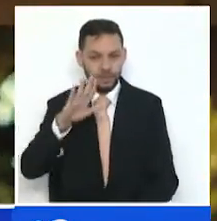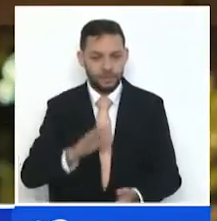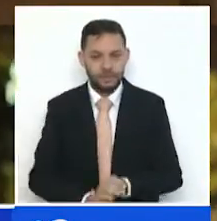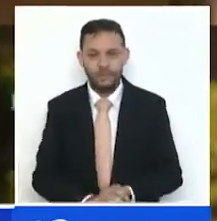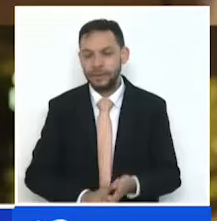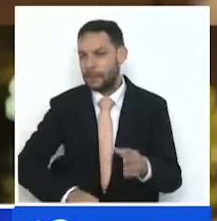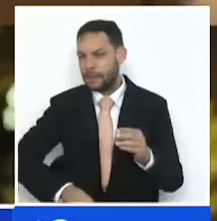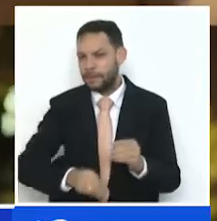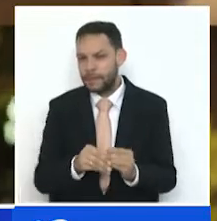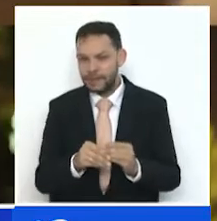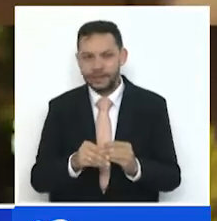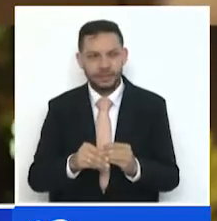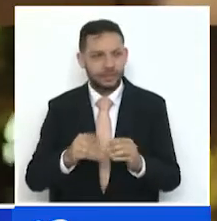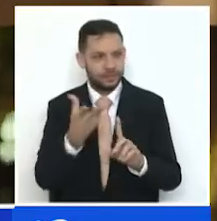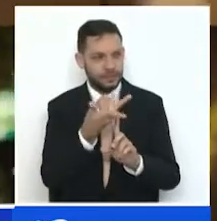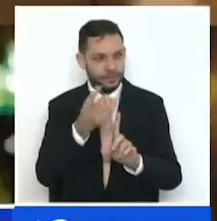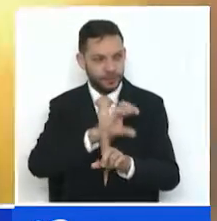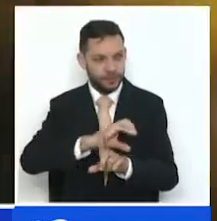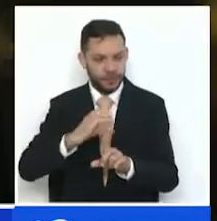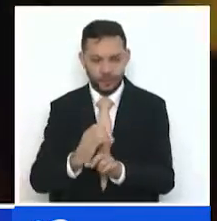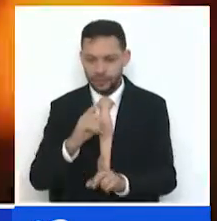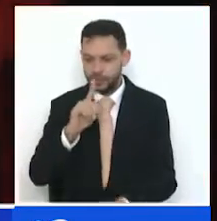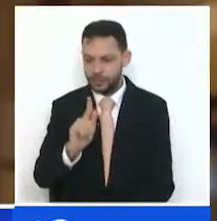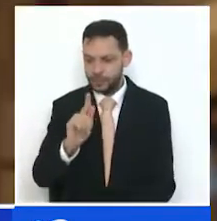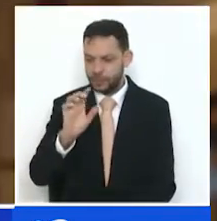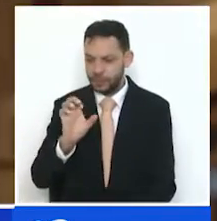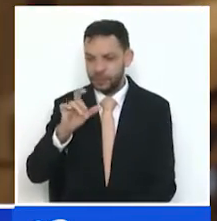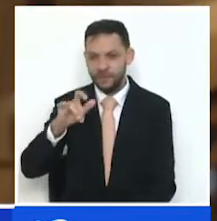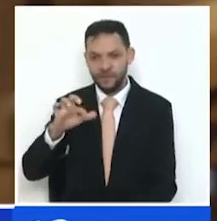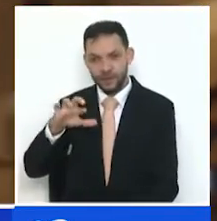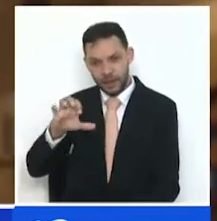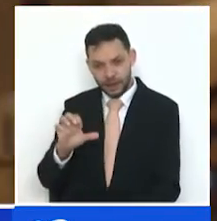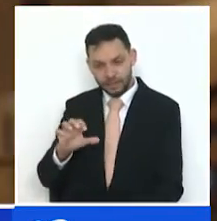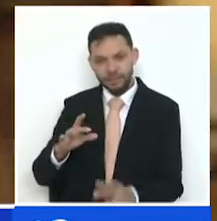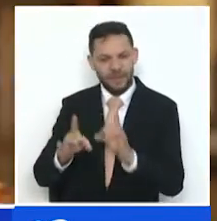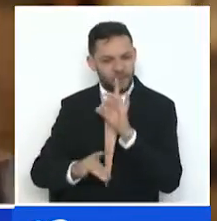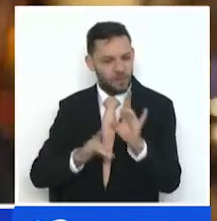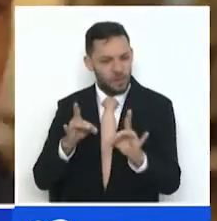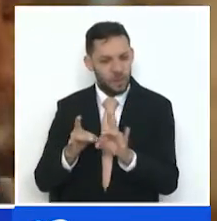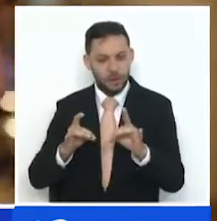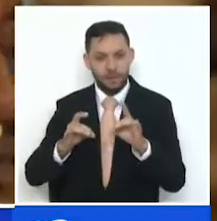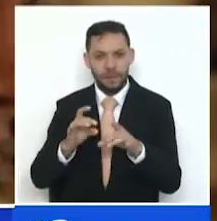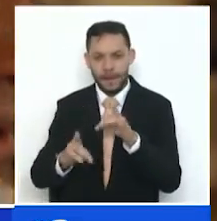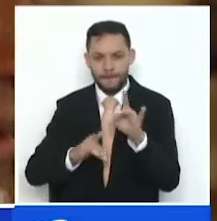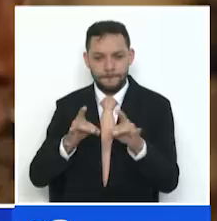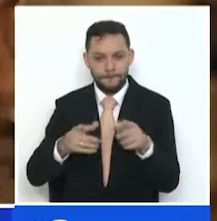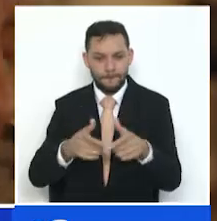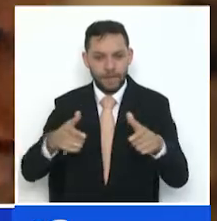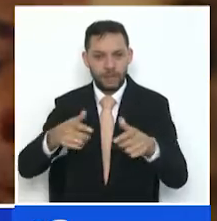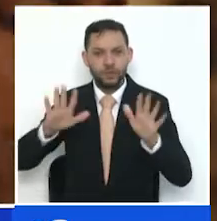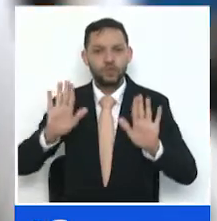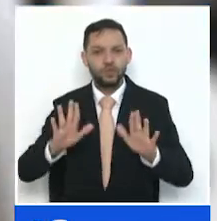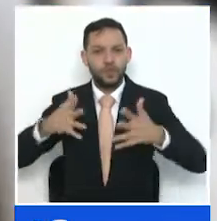Y en Sin Estrés, Felipe Peláez nos cuenta sobre su álbum Esencia, el cual es completamente vallenato.